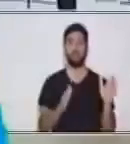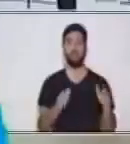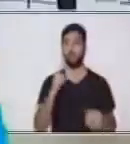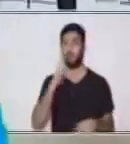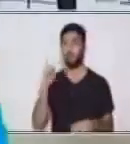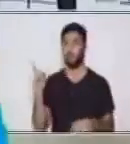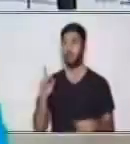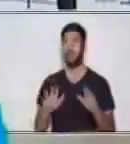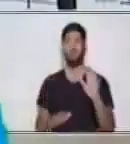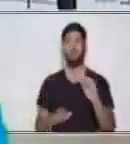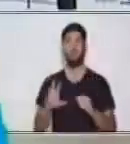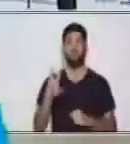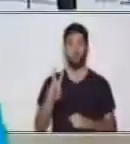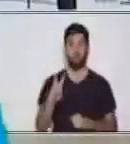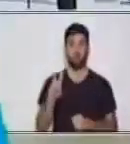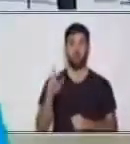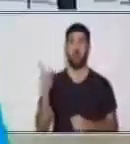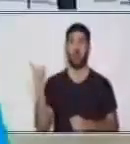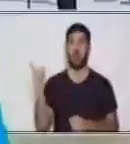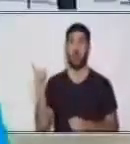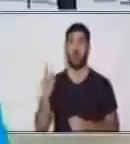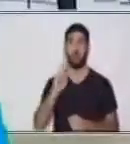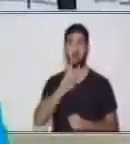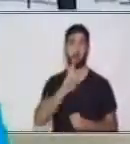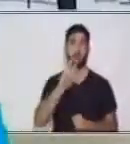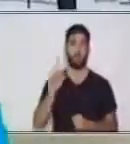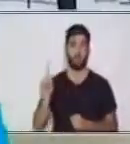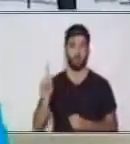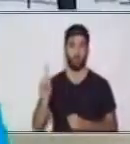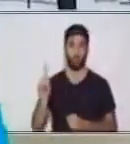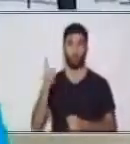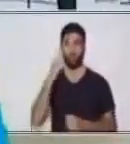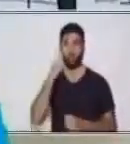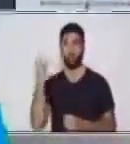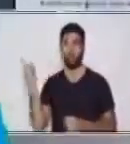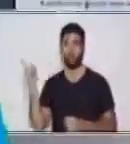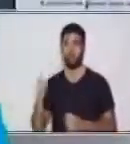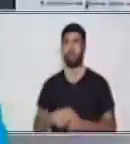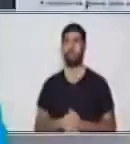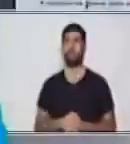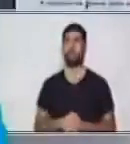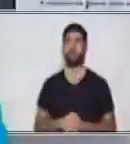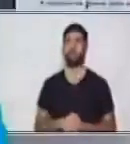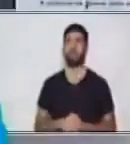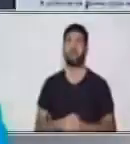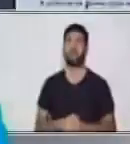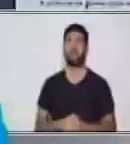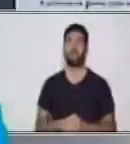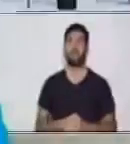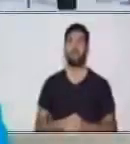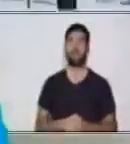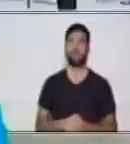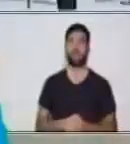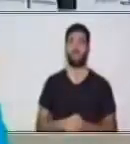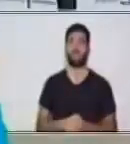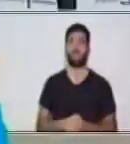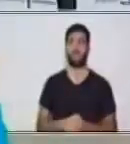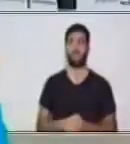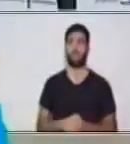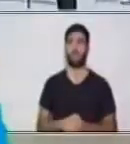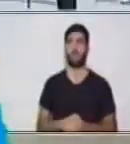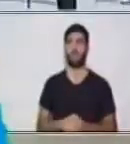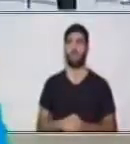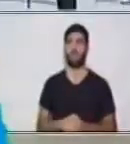12, tenemos 21, uno más, tenemos acá 21, y